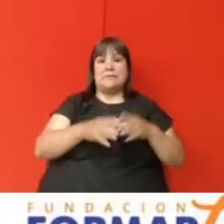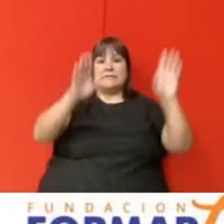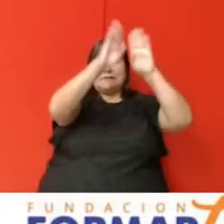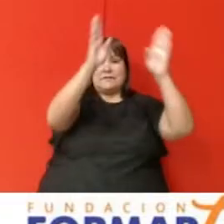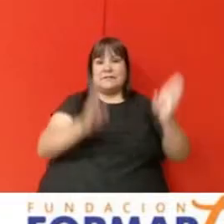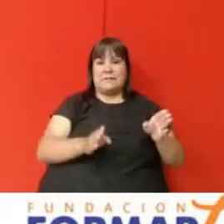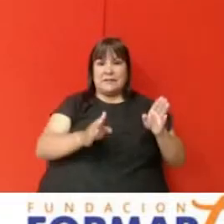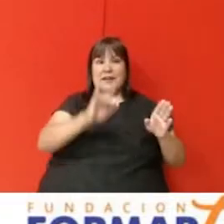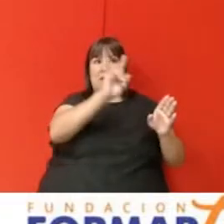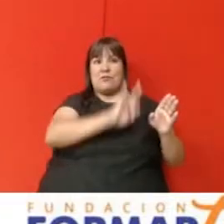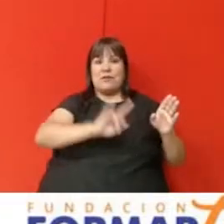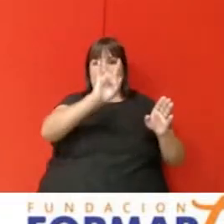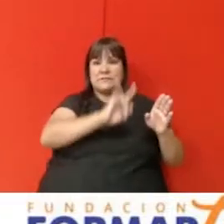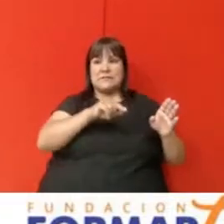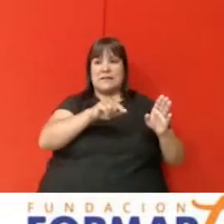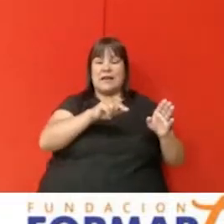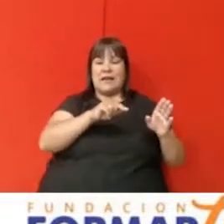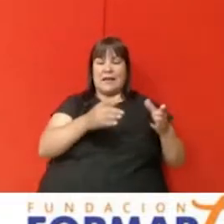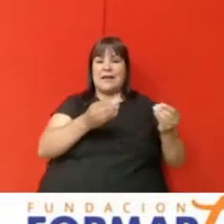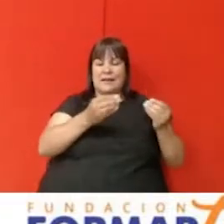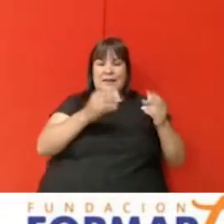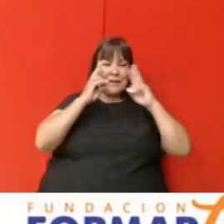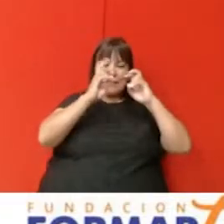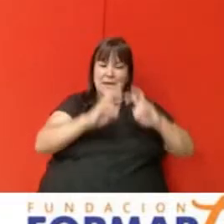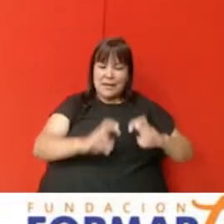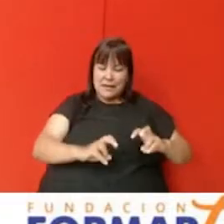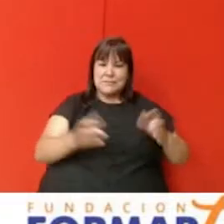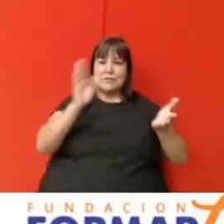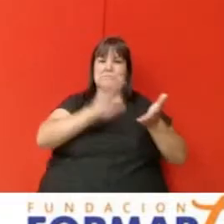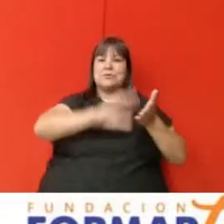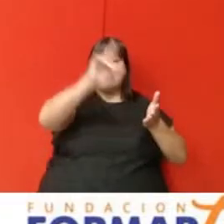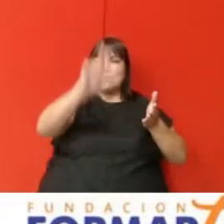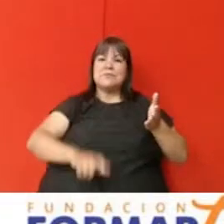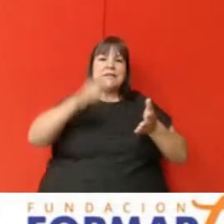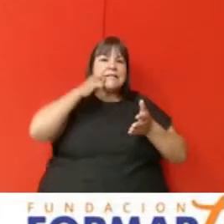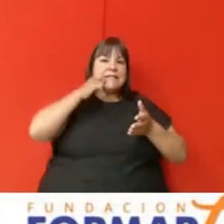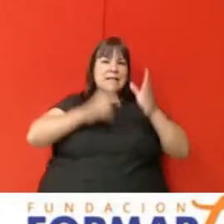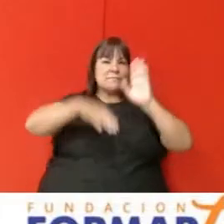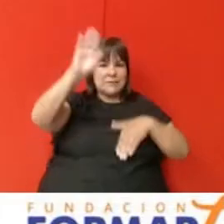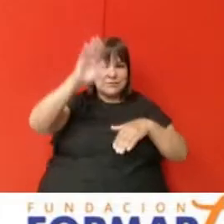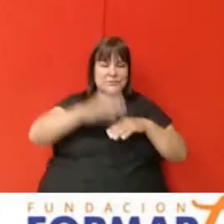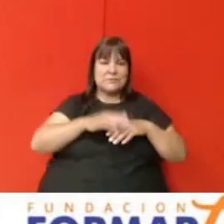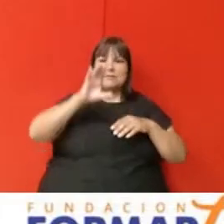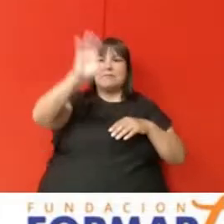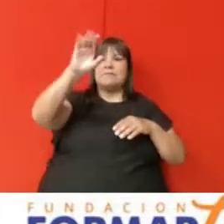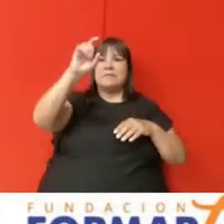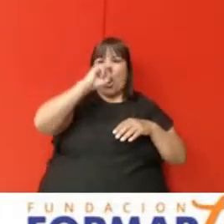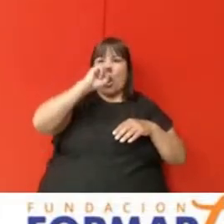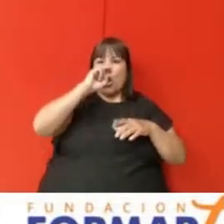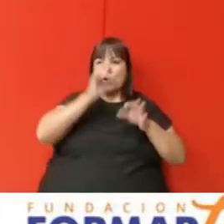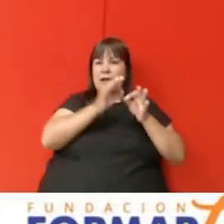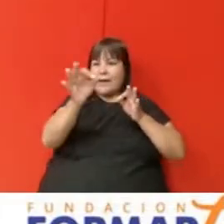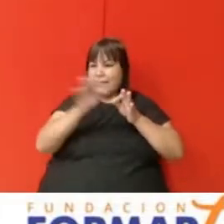los trabajos de extensión tenían que ver con los adultos mayores, en los distintos lugares ahí de Corrientes, con los clubes de